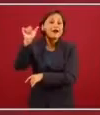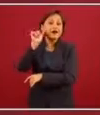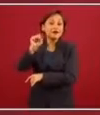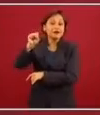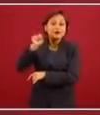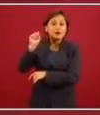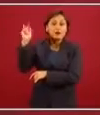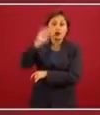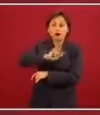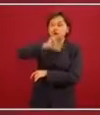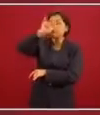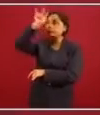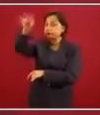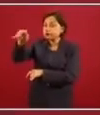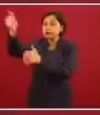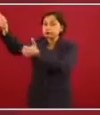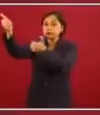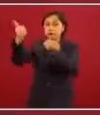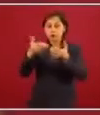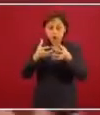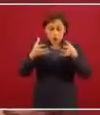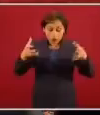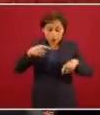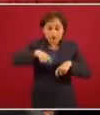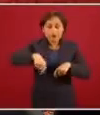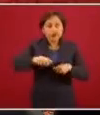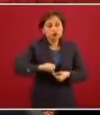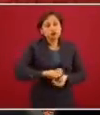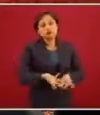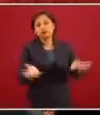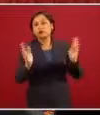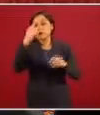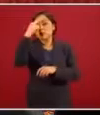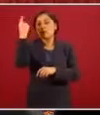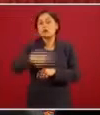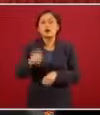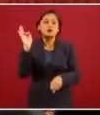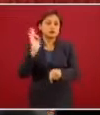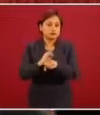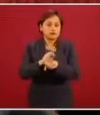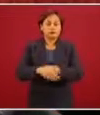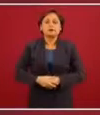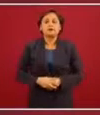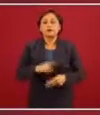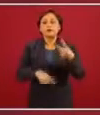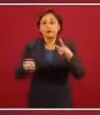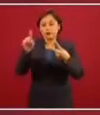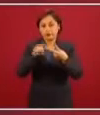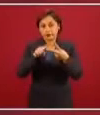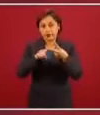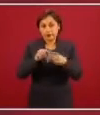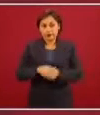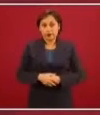con uno de los cargamentos más grandes que nos permitirá cubrir prácticamente toda la necesidad de equipos. La segunda cosa,